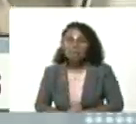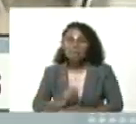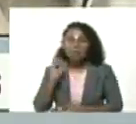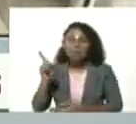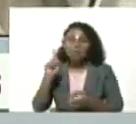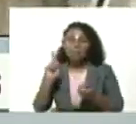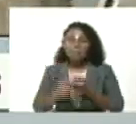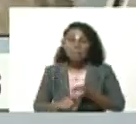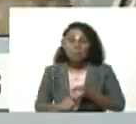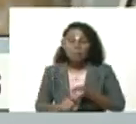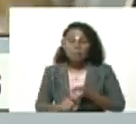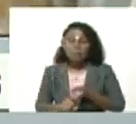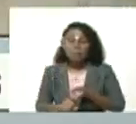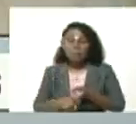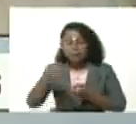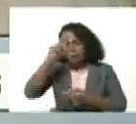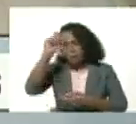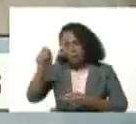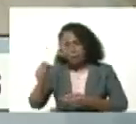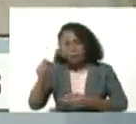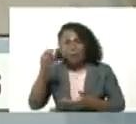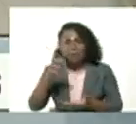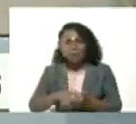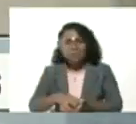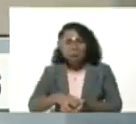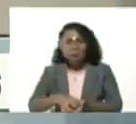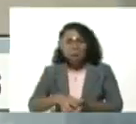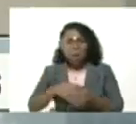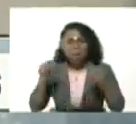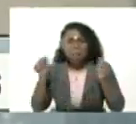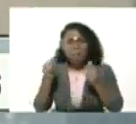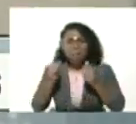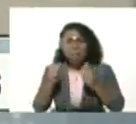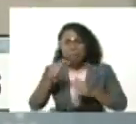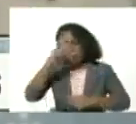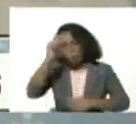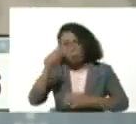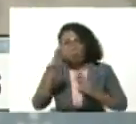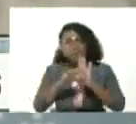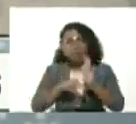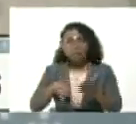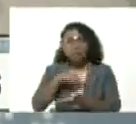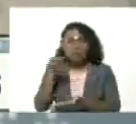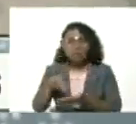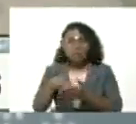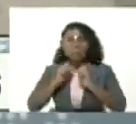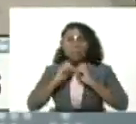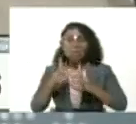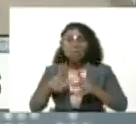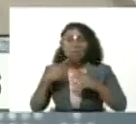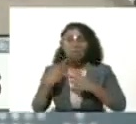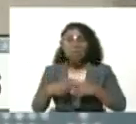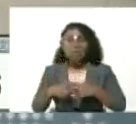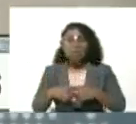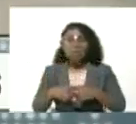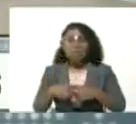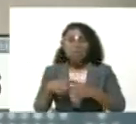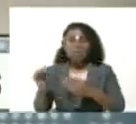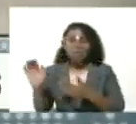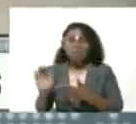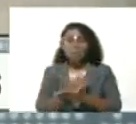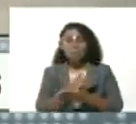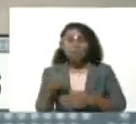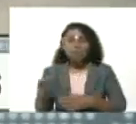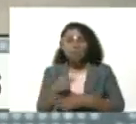un artista muy reconocido del Estado de Mérida. Qué bueno. Reconocido a nivel nacional. Perdió el taller, el río se llevó el taller de